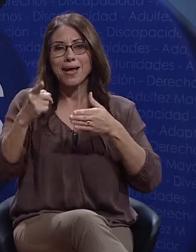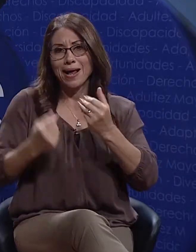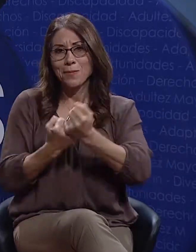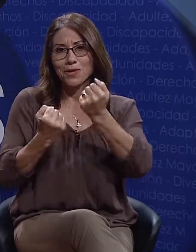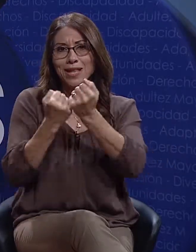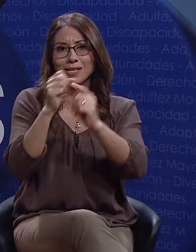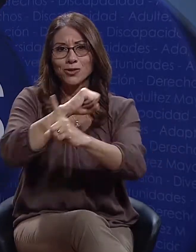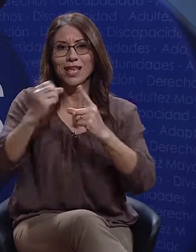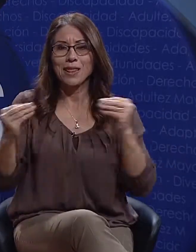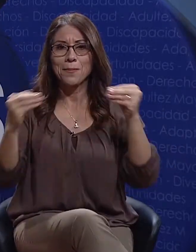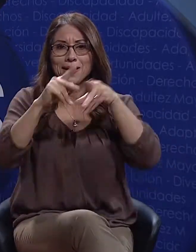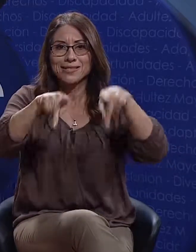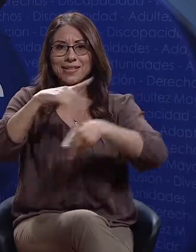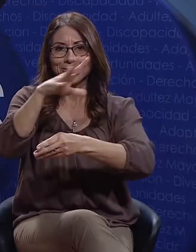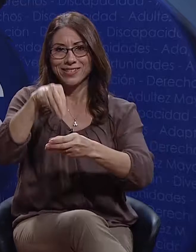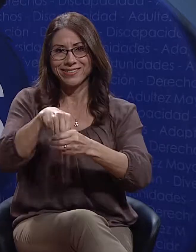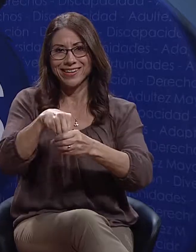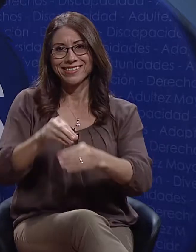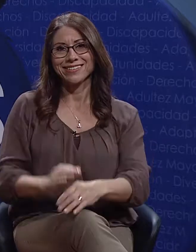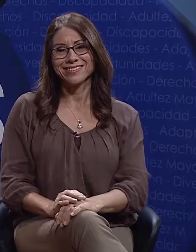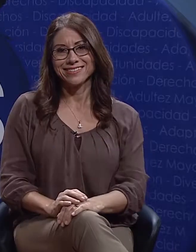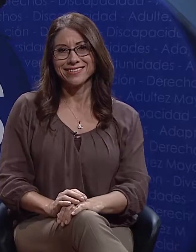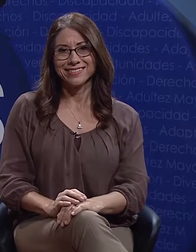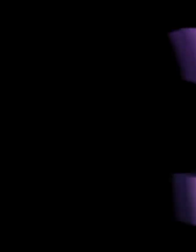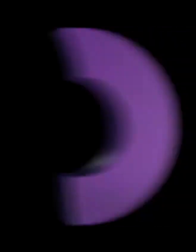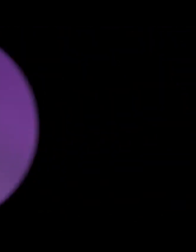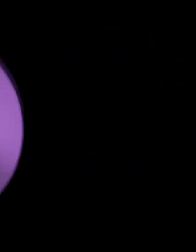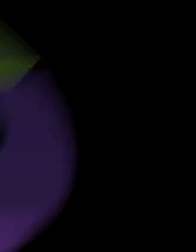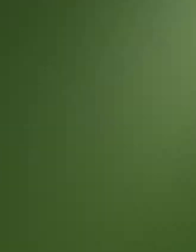a una sociedad más inclusiva.